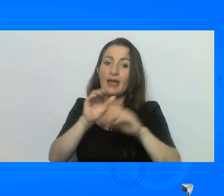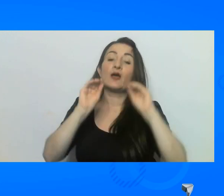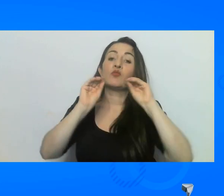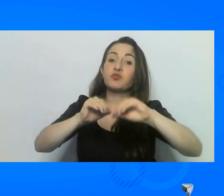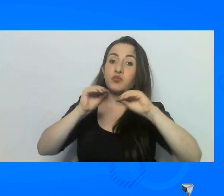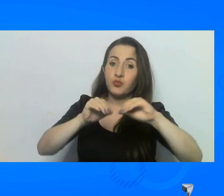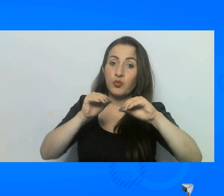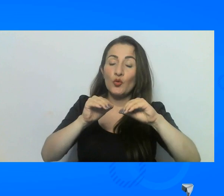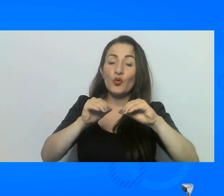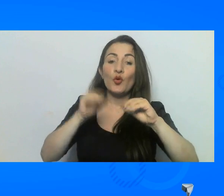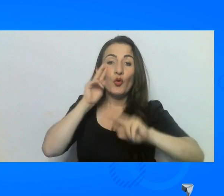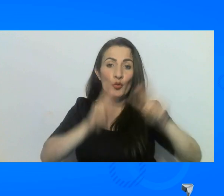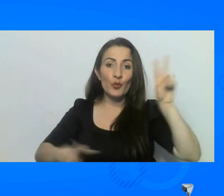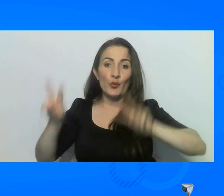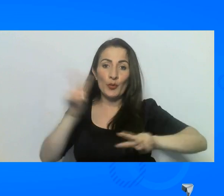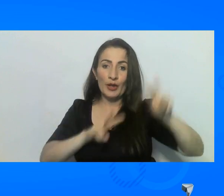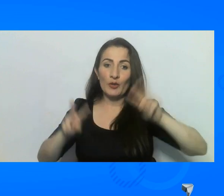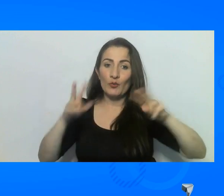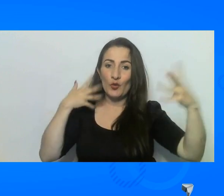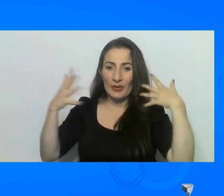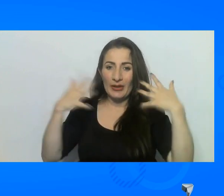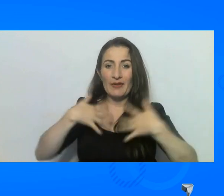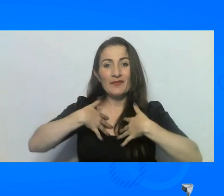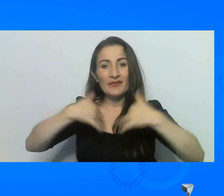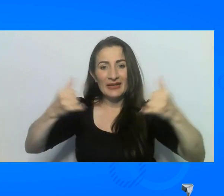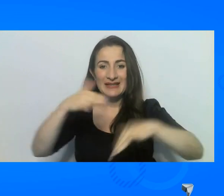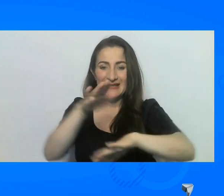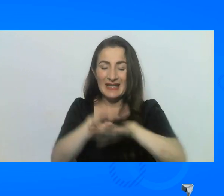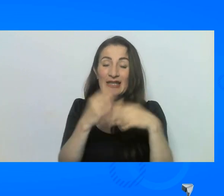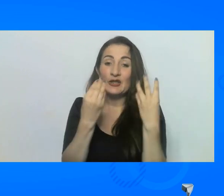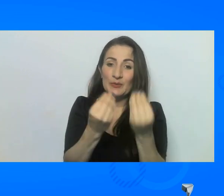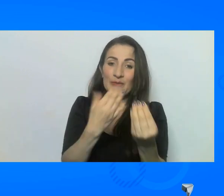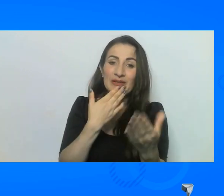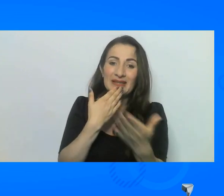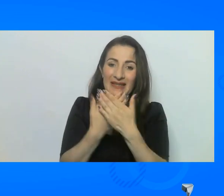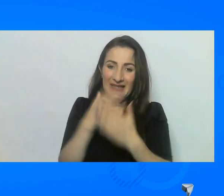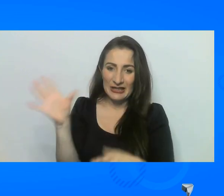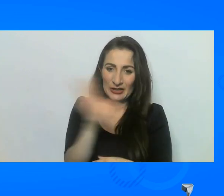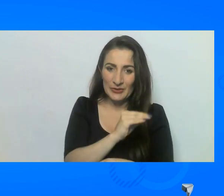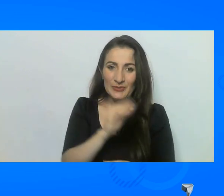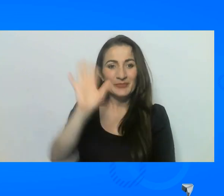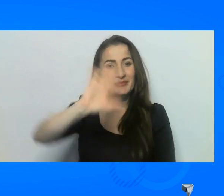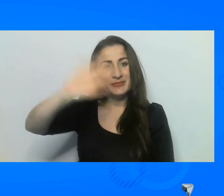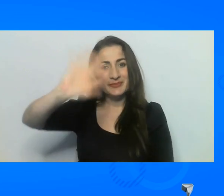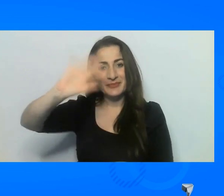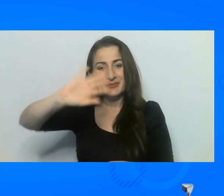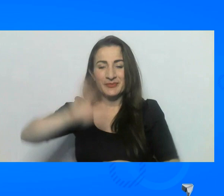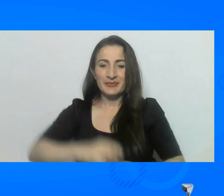turismo rural. Feliz tarde y muchísimas gracias para todos. Hasta luego.